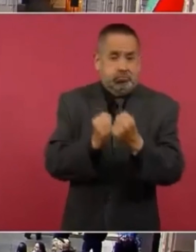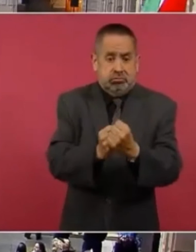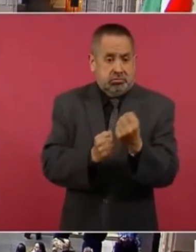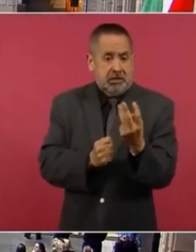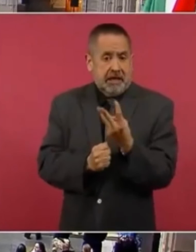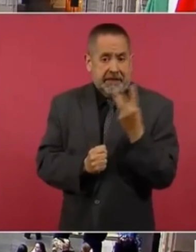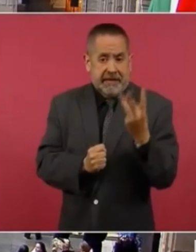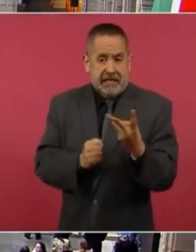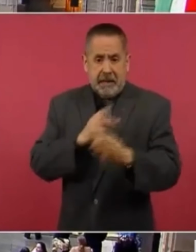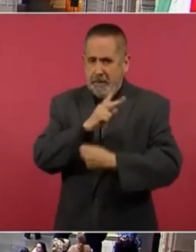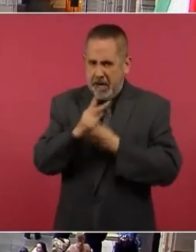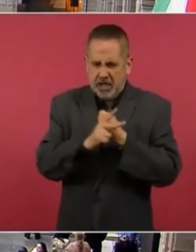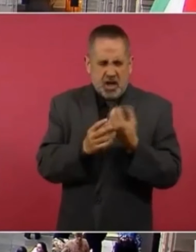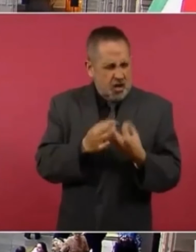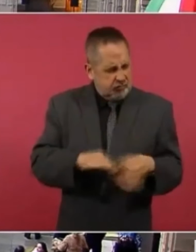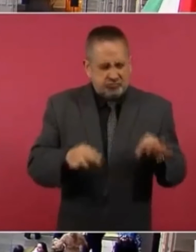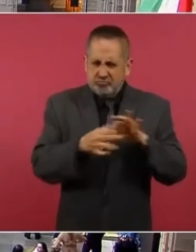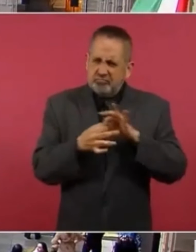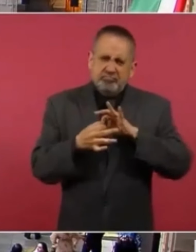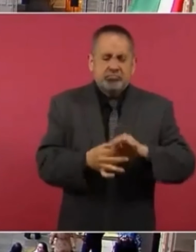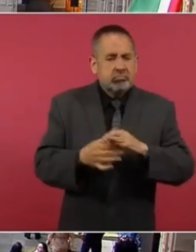tres economías.